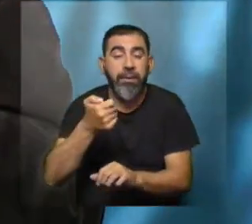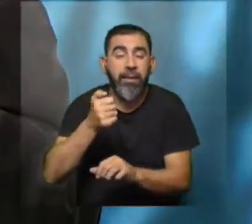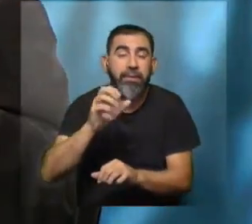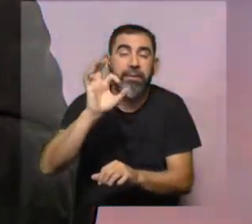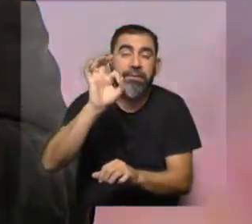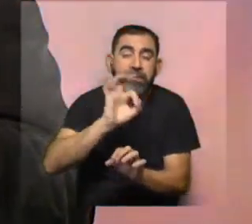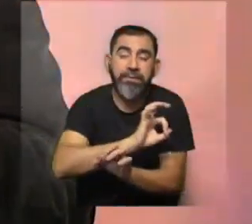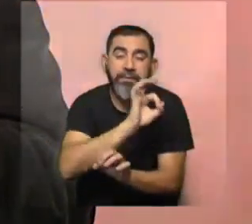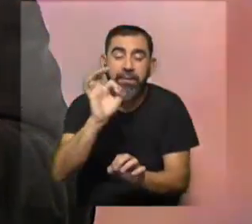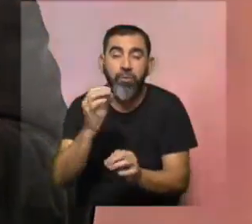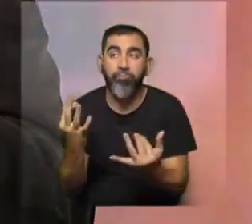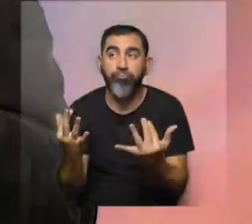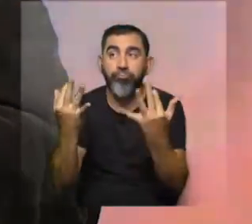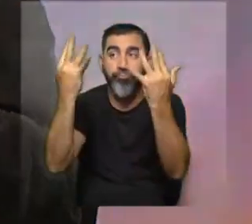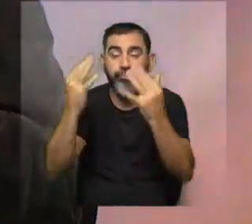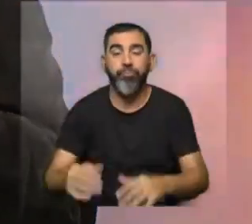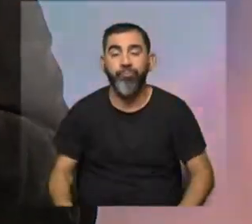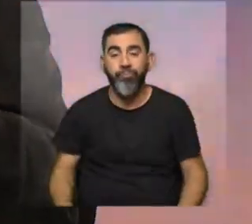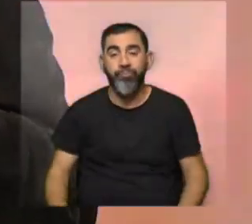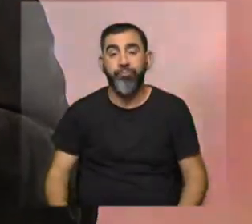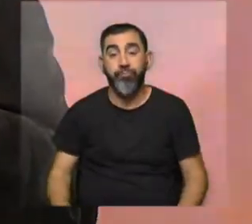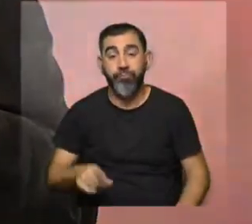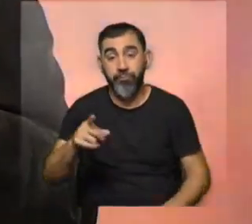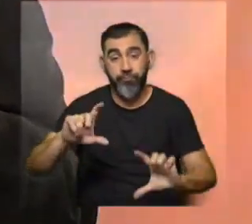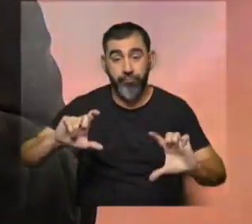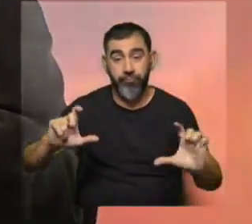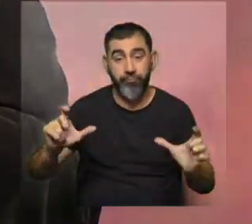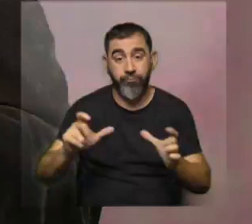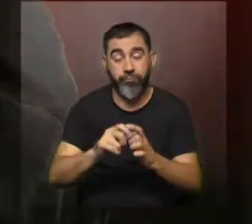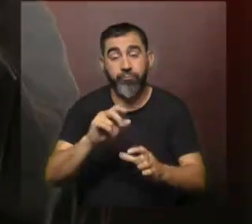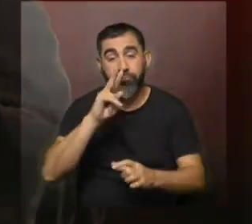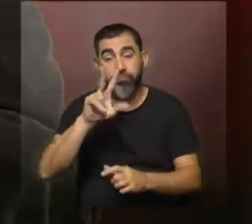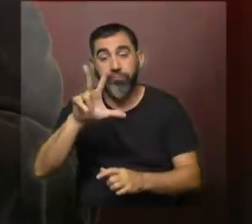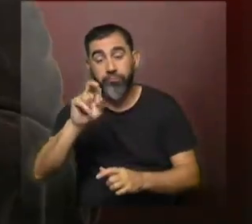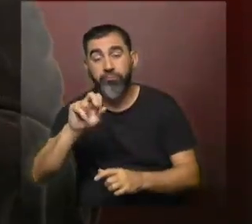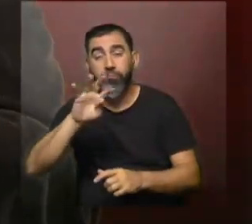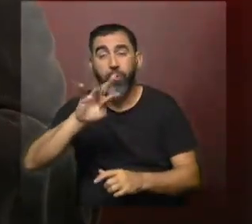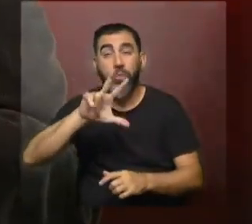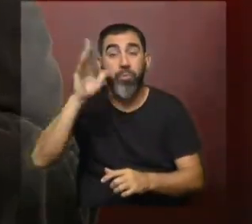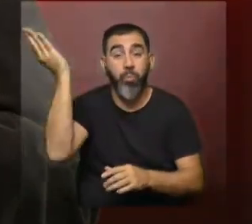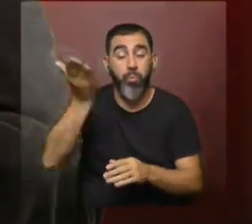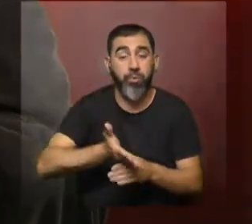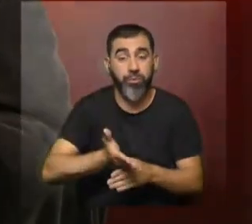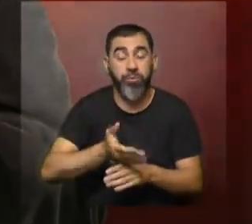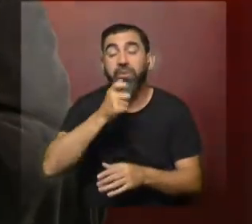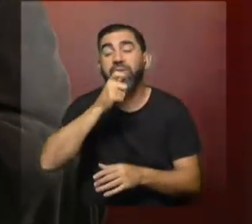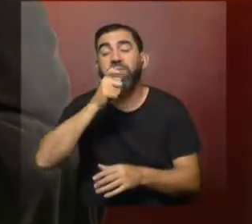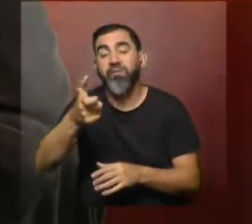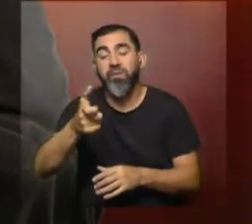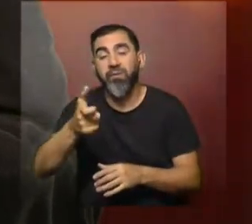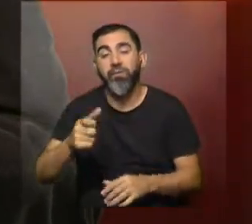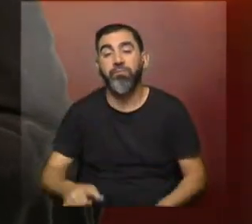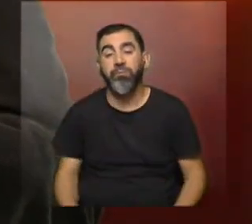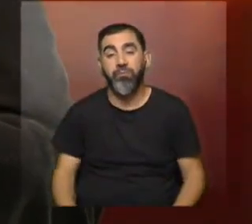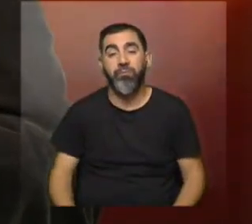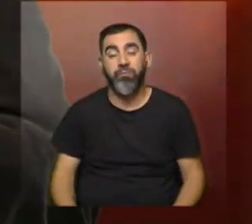0 emisiones de dióxido de carbono. Entonces, esa reducción al 2030 del 40-43% implica